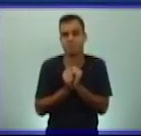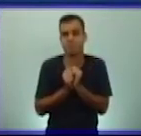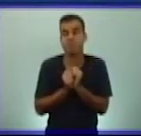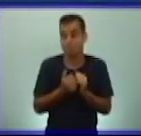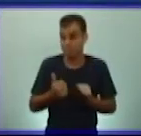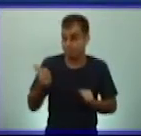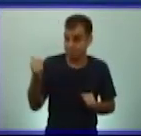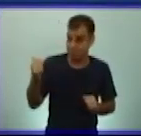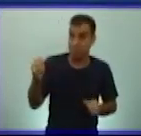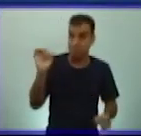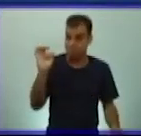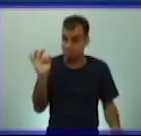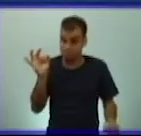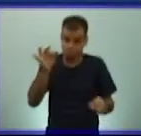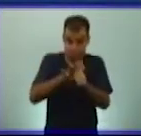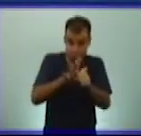inicialmente